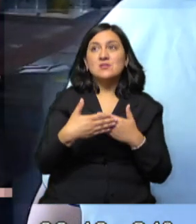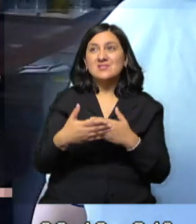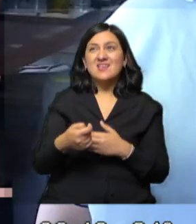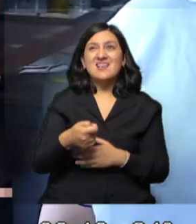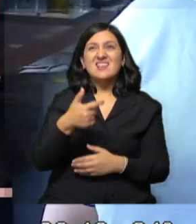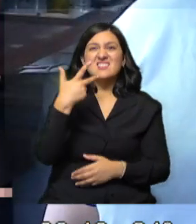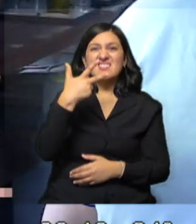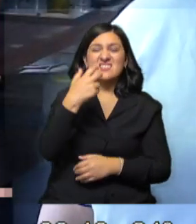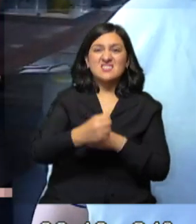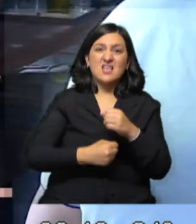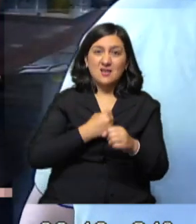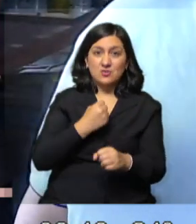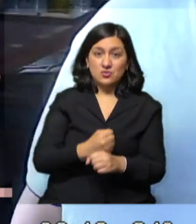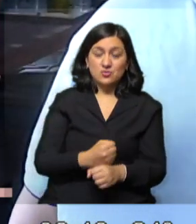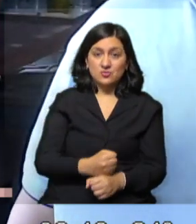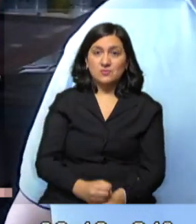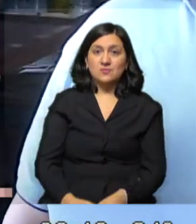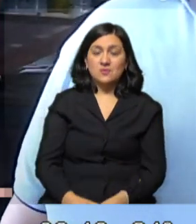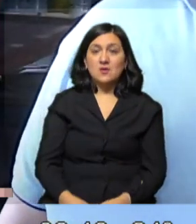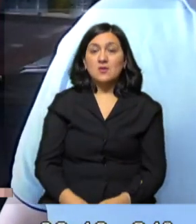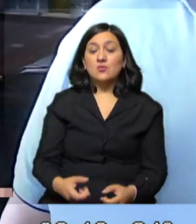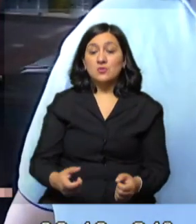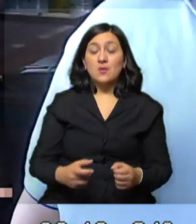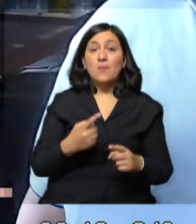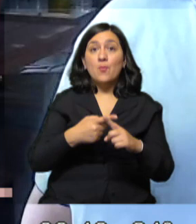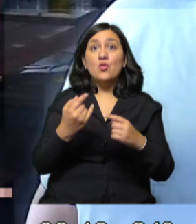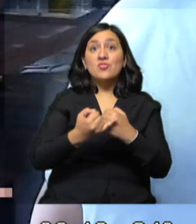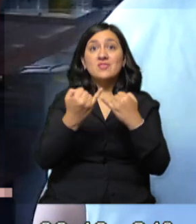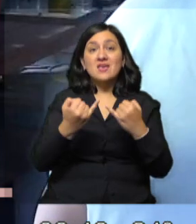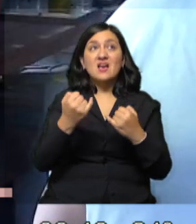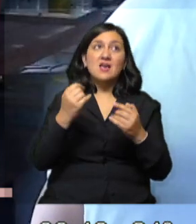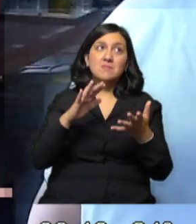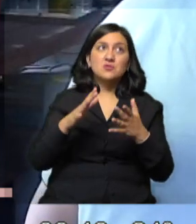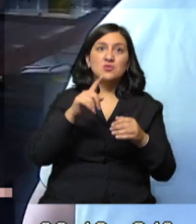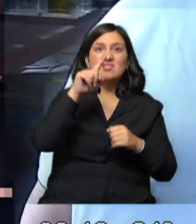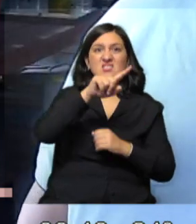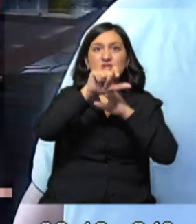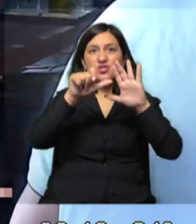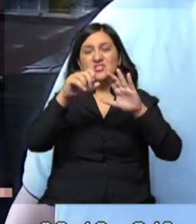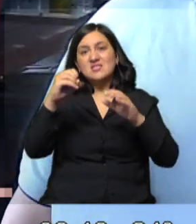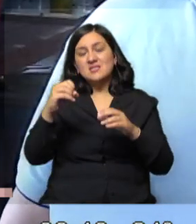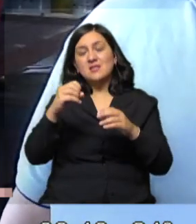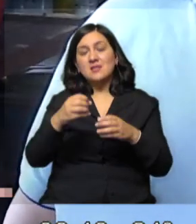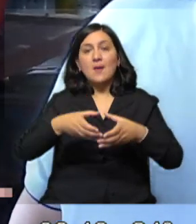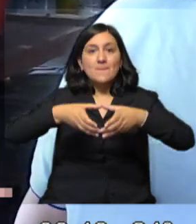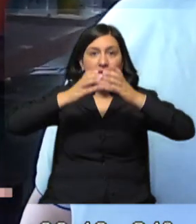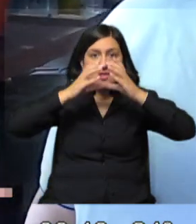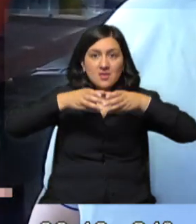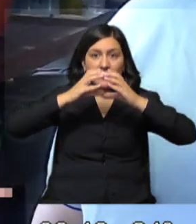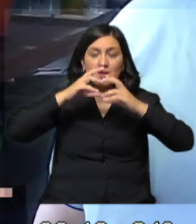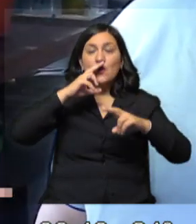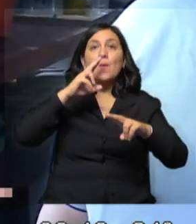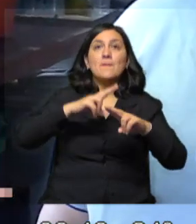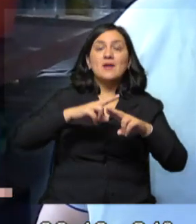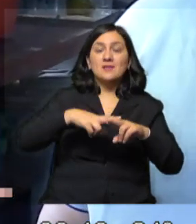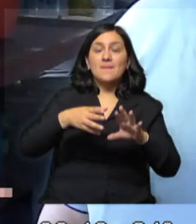casi 3 años, donde sirven por día unas 160 porciones de merienda y los martes,